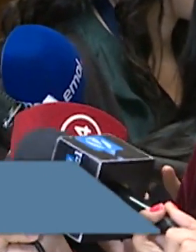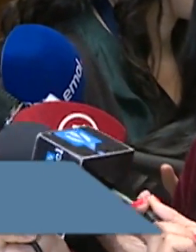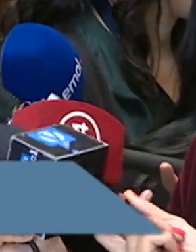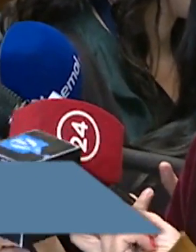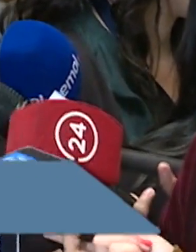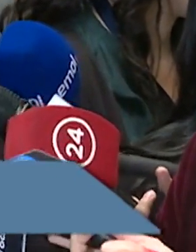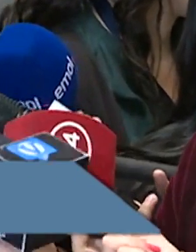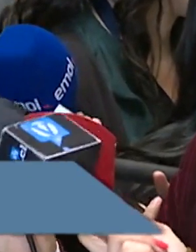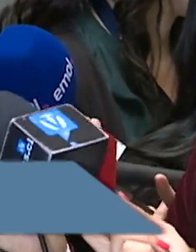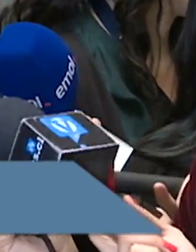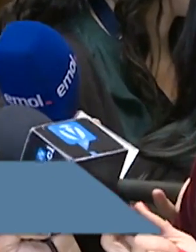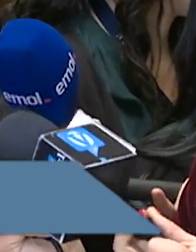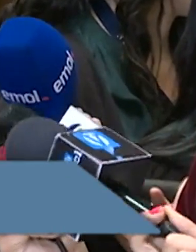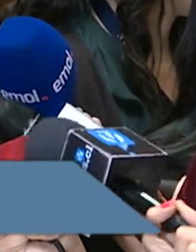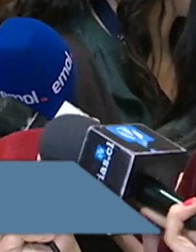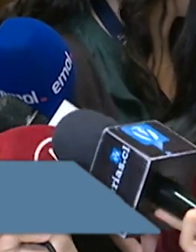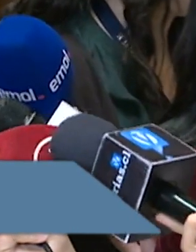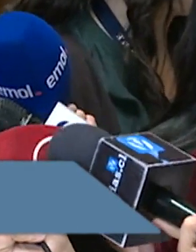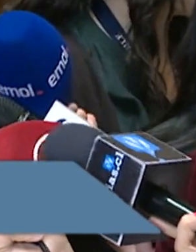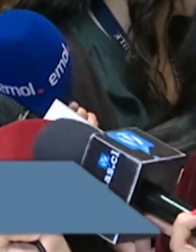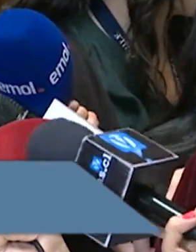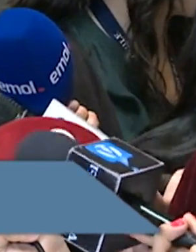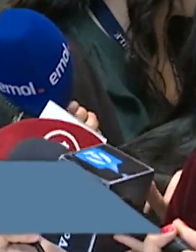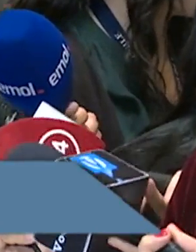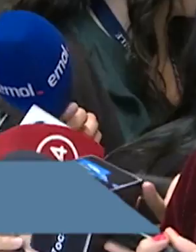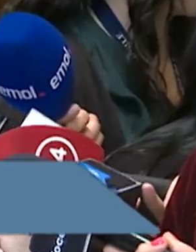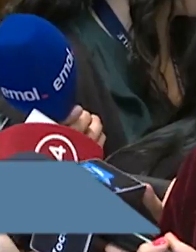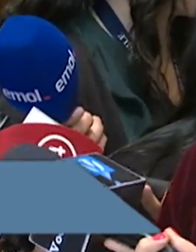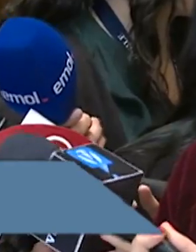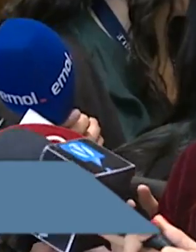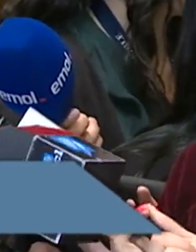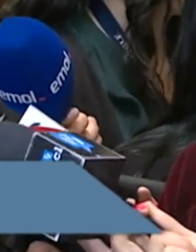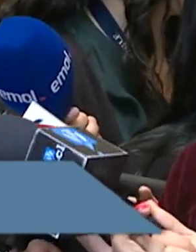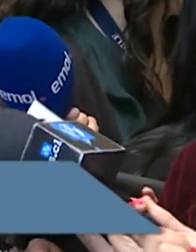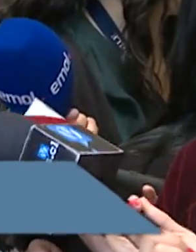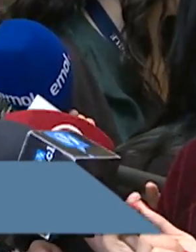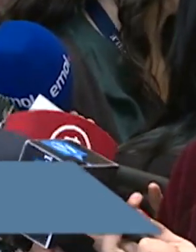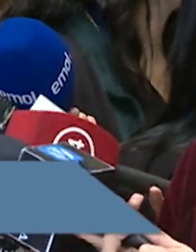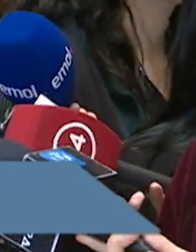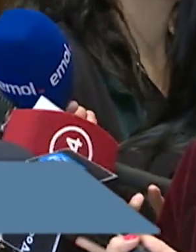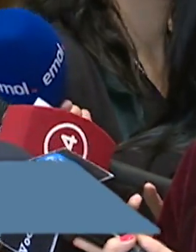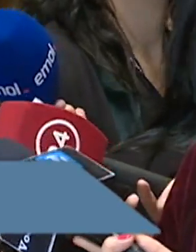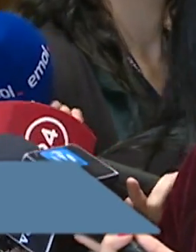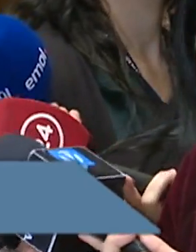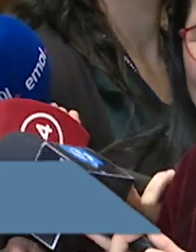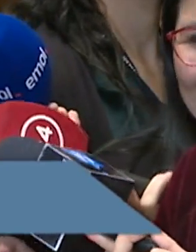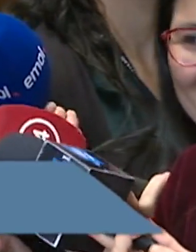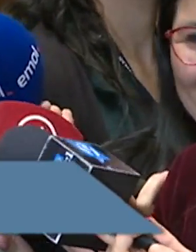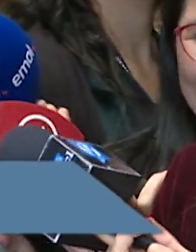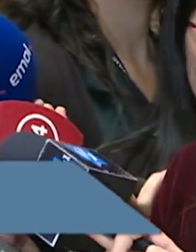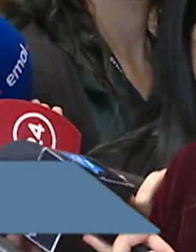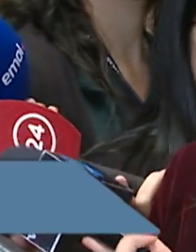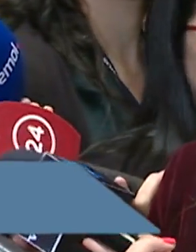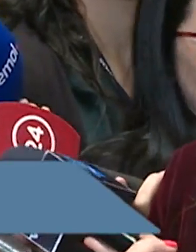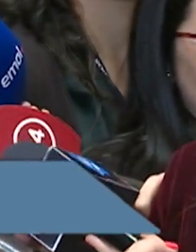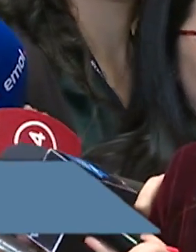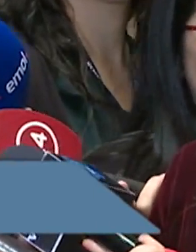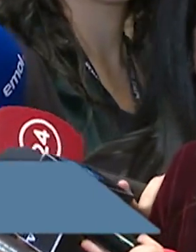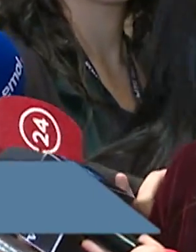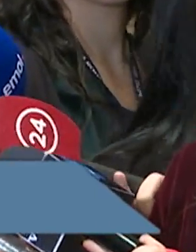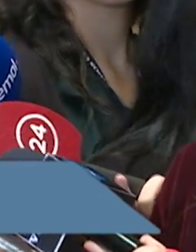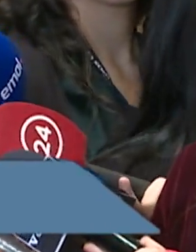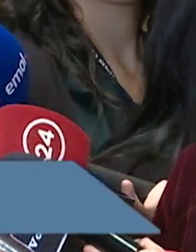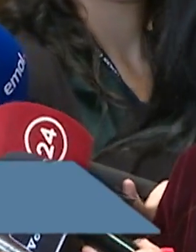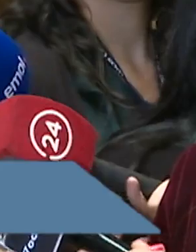multa eso se elimina hoy día existen los medios tecnológicos para que a se le cobre lo justo también los estacionamientos van a tener que